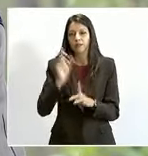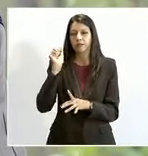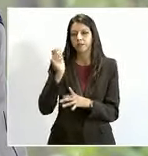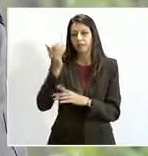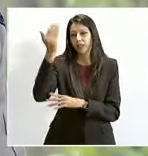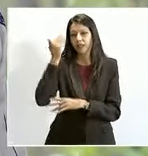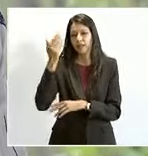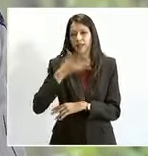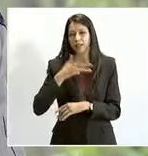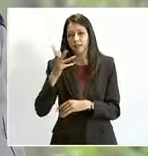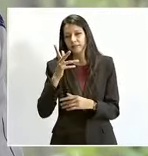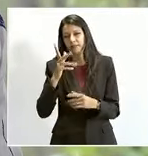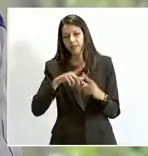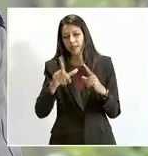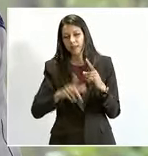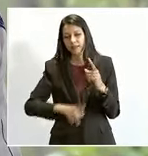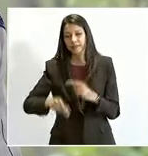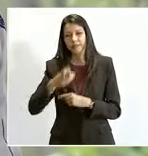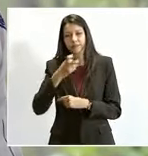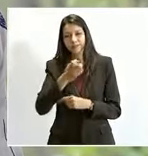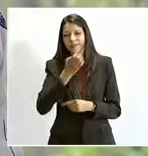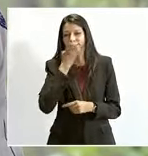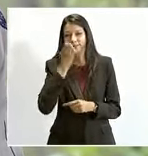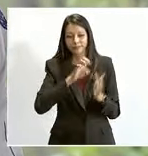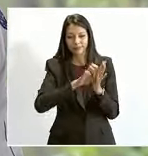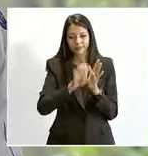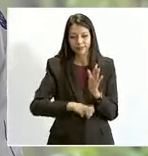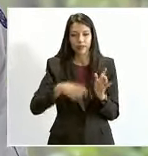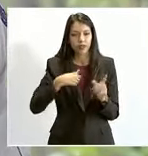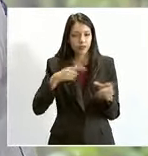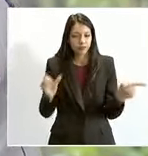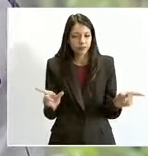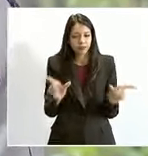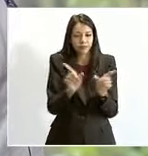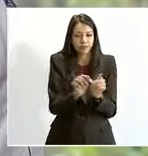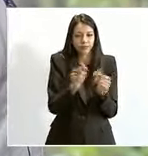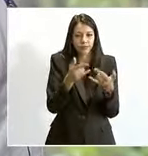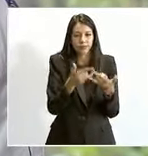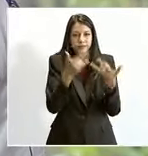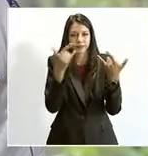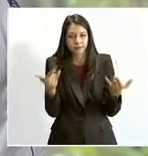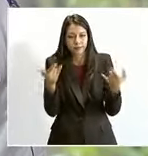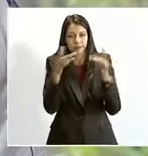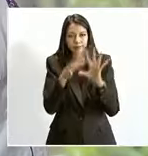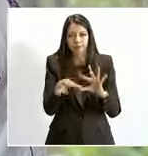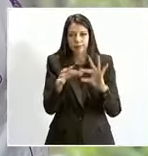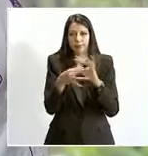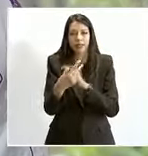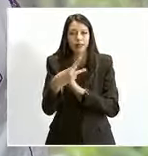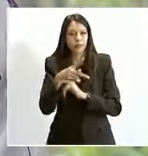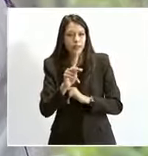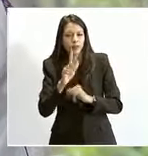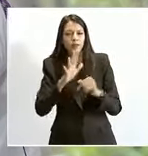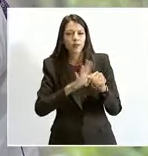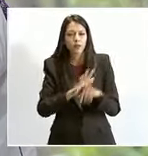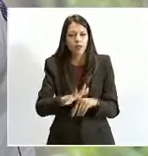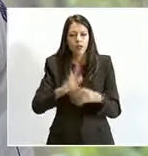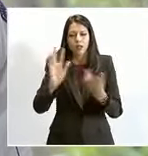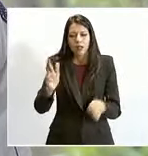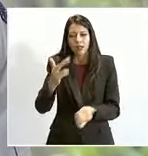el país en el caso de esta escuela quiero contar una muy pequeña historia pero que nos iluminó